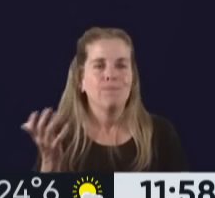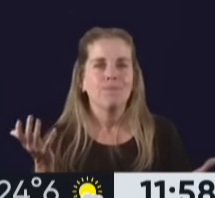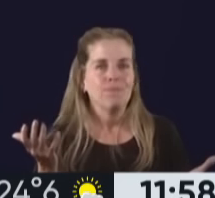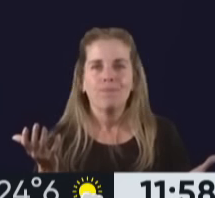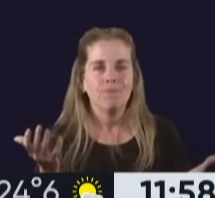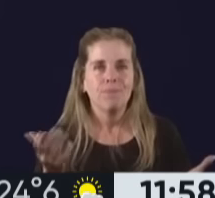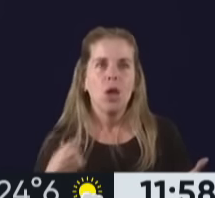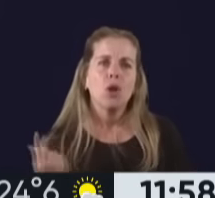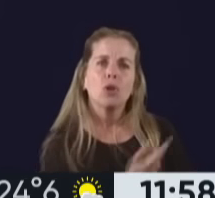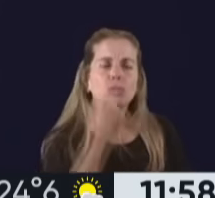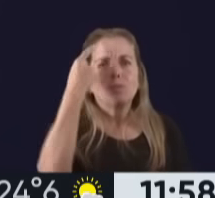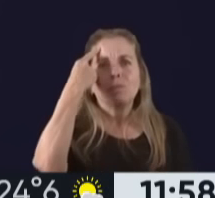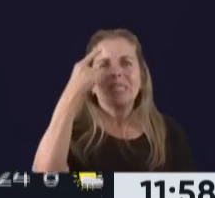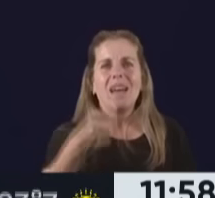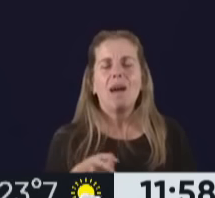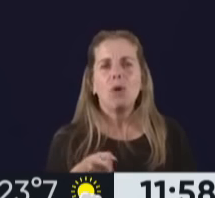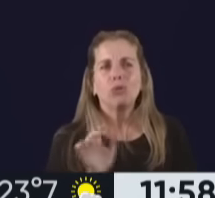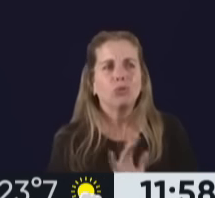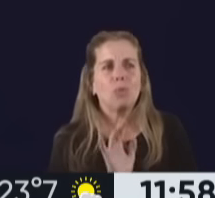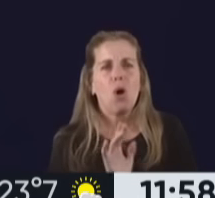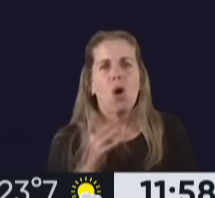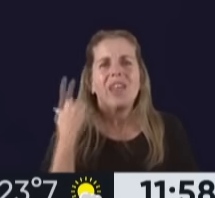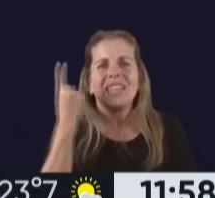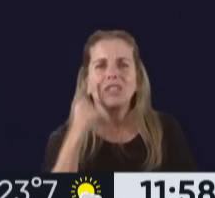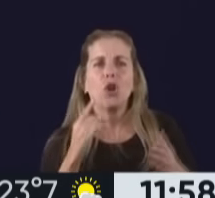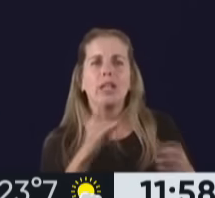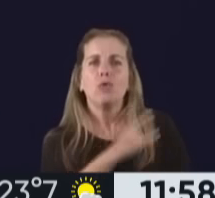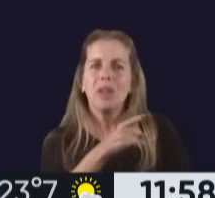Nos esperábamos encontrar con otro tipo de anfitriones.